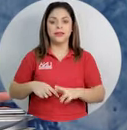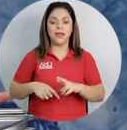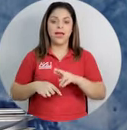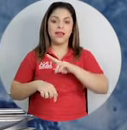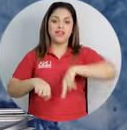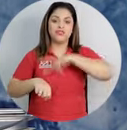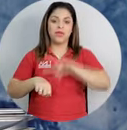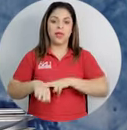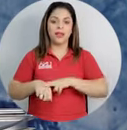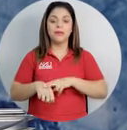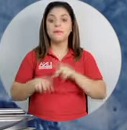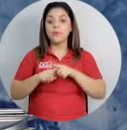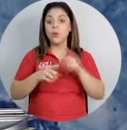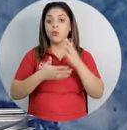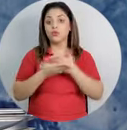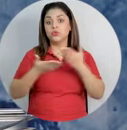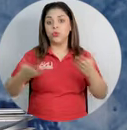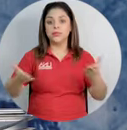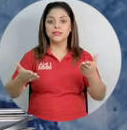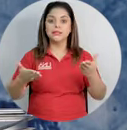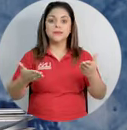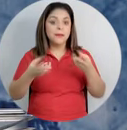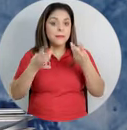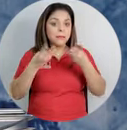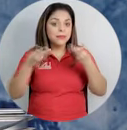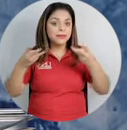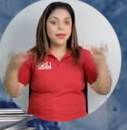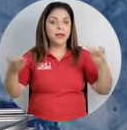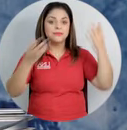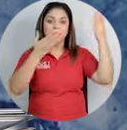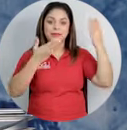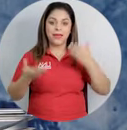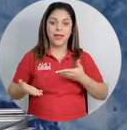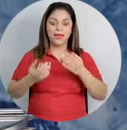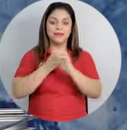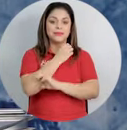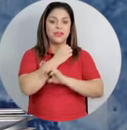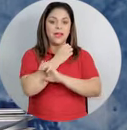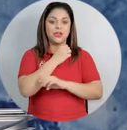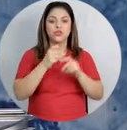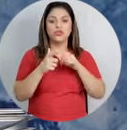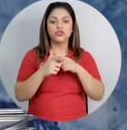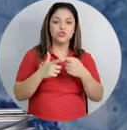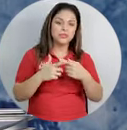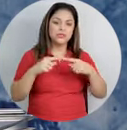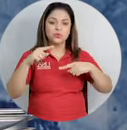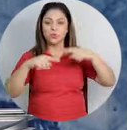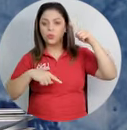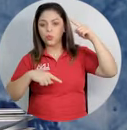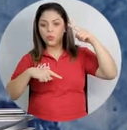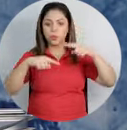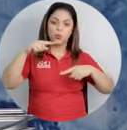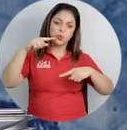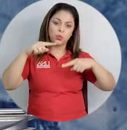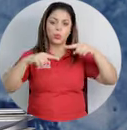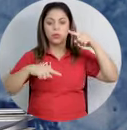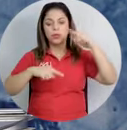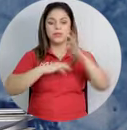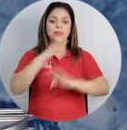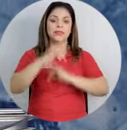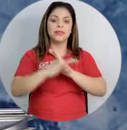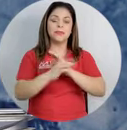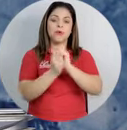nacional, pero muchos insumos para la producción interna vienen del extranjero, entonces esa inestabilidad en el tipo de cambio